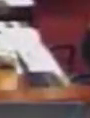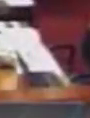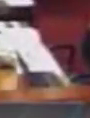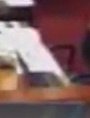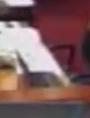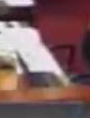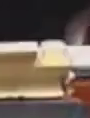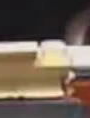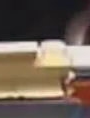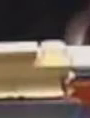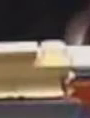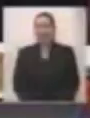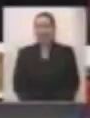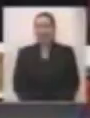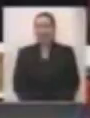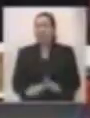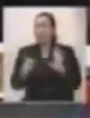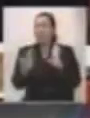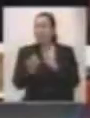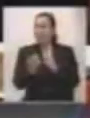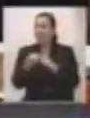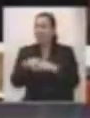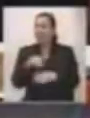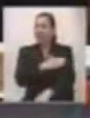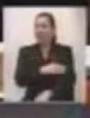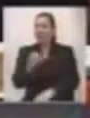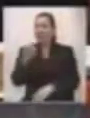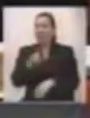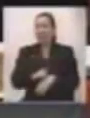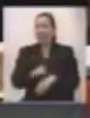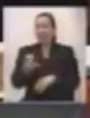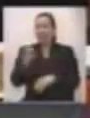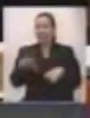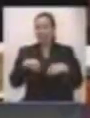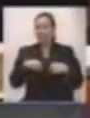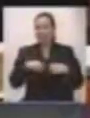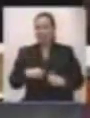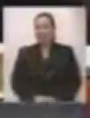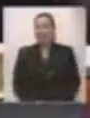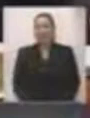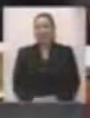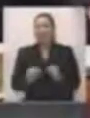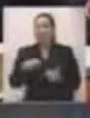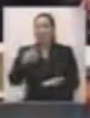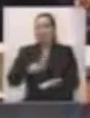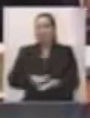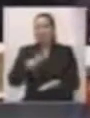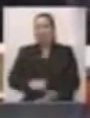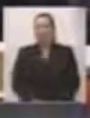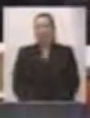Han votado a favor 80 congresistas. 0 en contra, 0 abstenciones. Ha sido